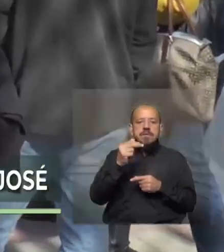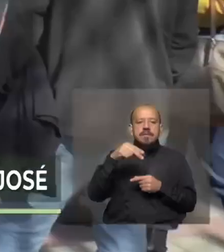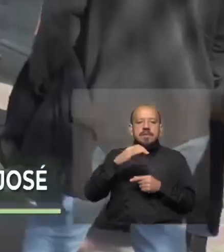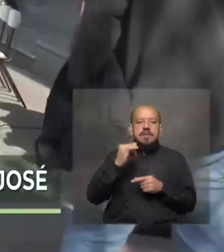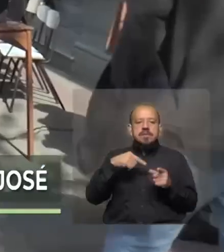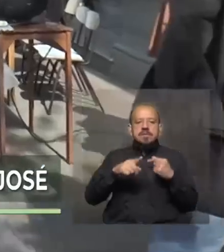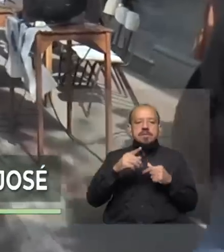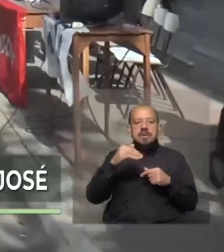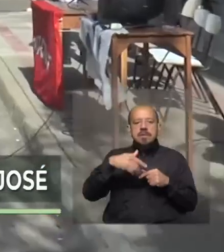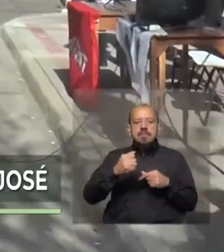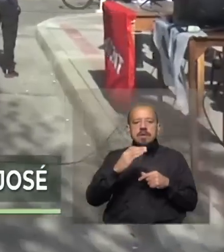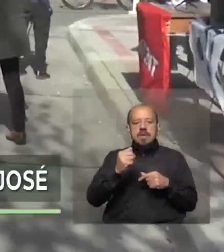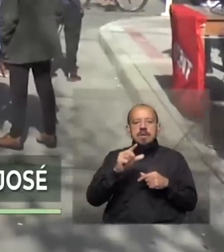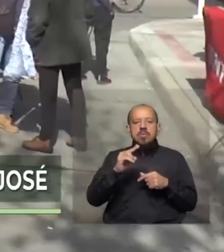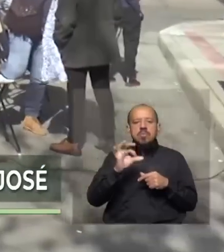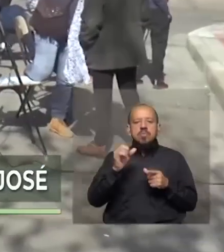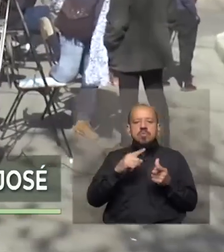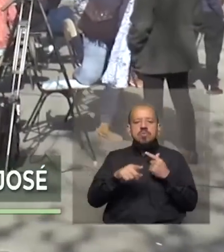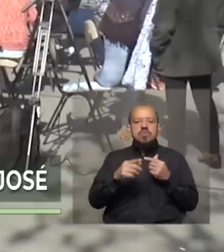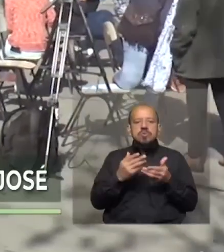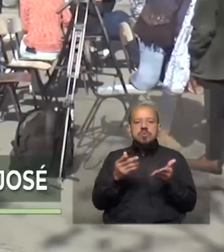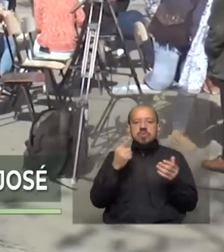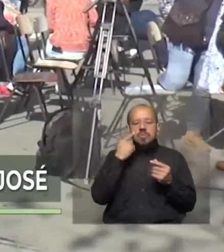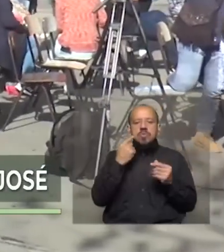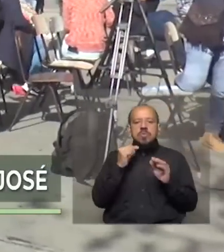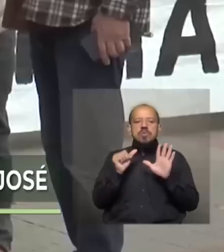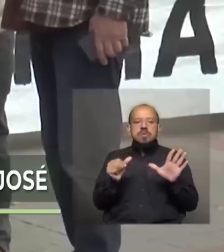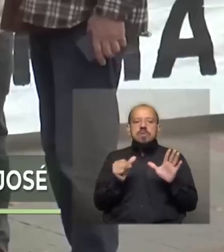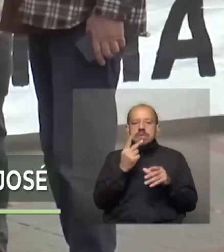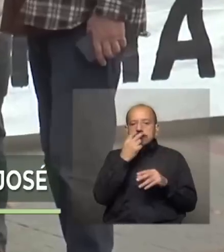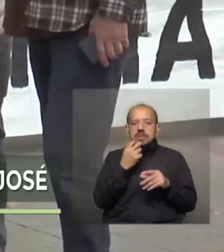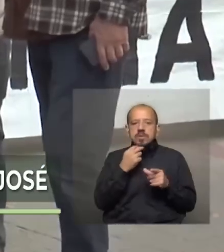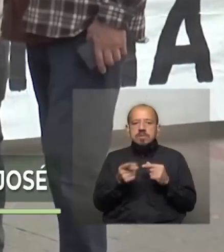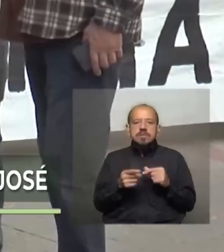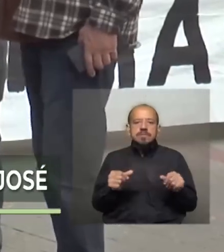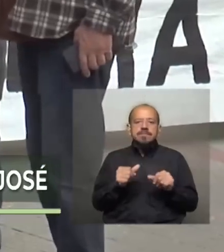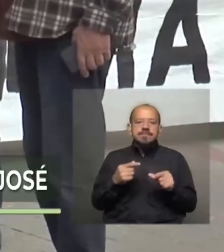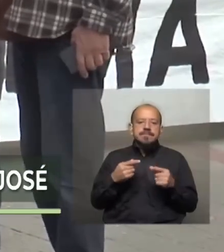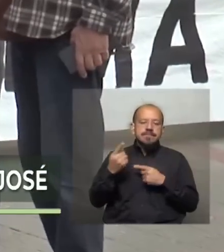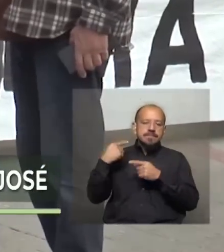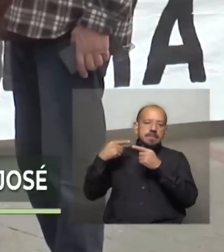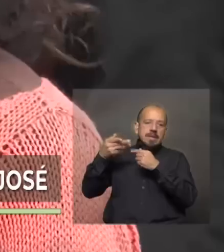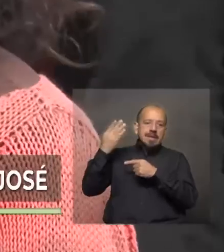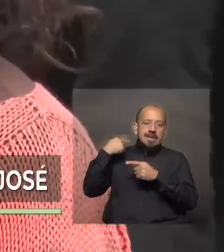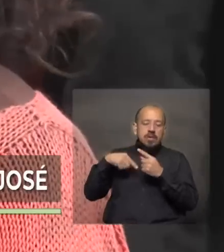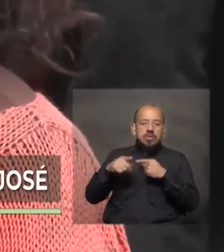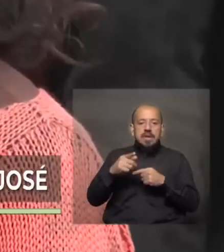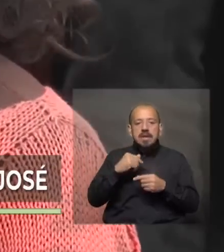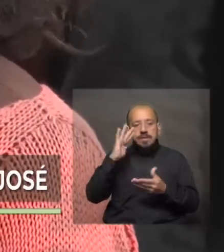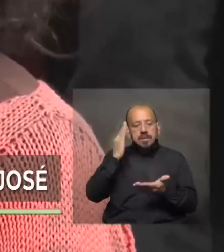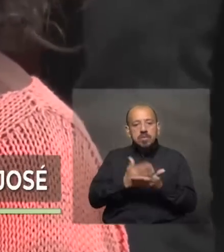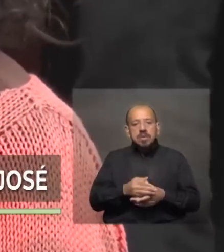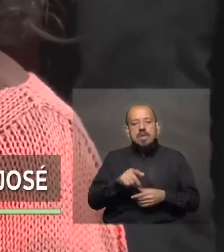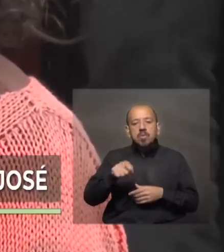macaluza por torturas en el Batallón de Infantería número 6 de San José ocurridas en la pasada dictadura la jueza María